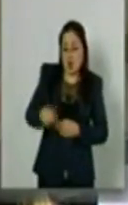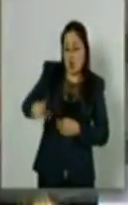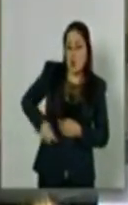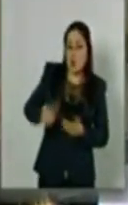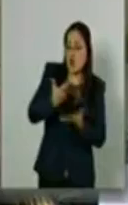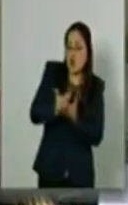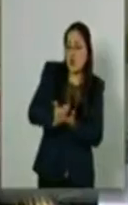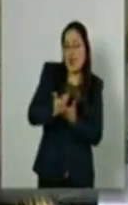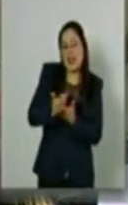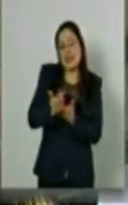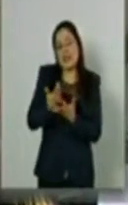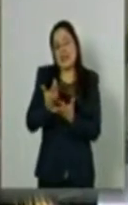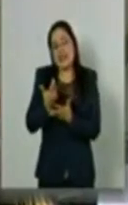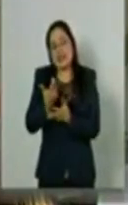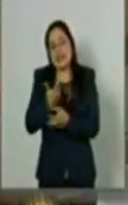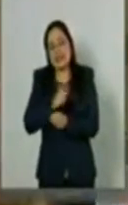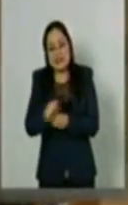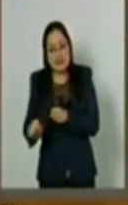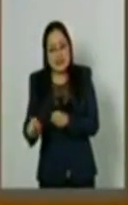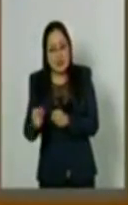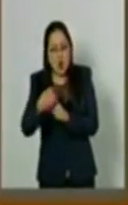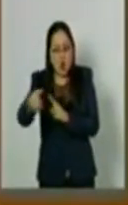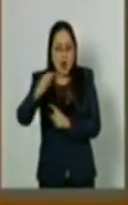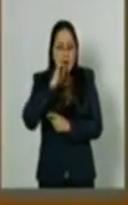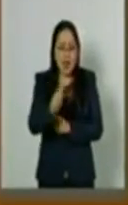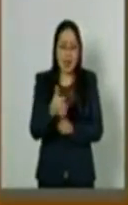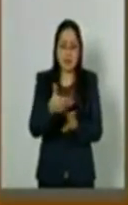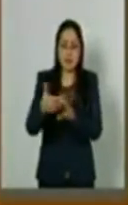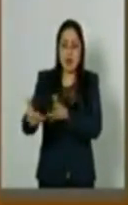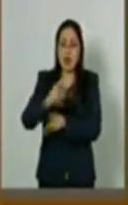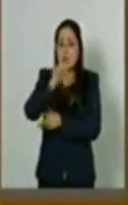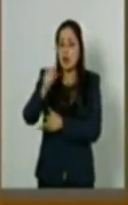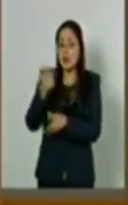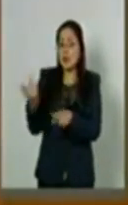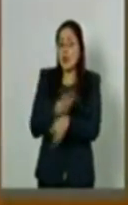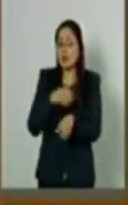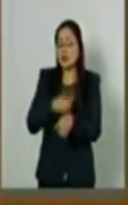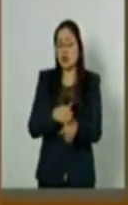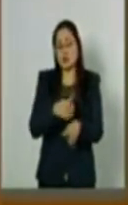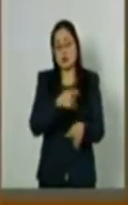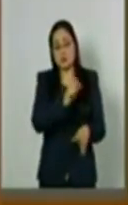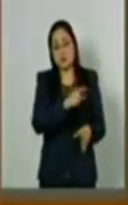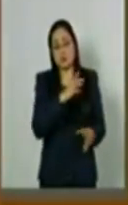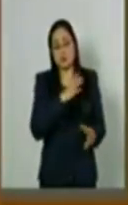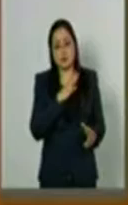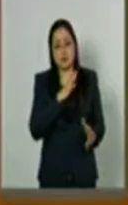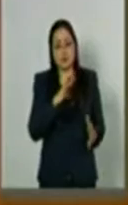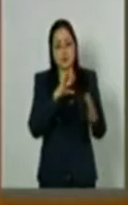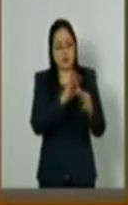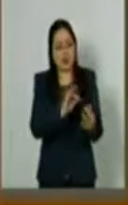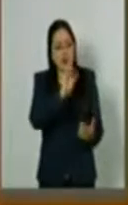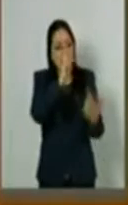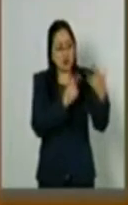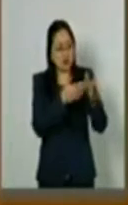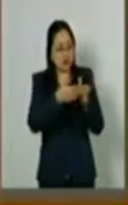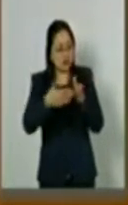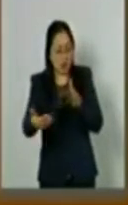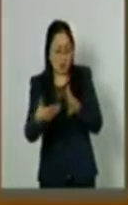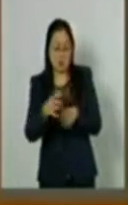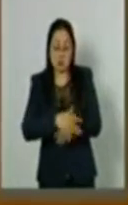y desordenada, entre otros muchos efectos que provocaron la desestabilización del